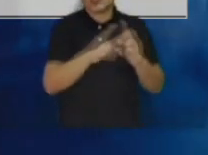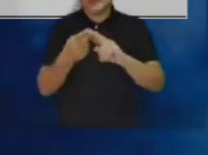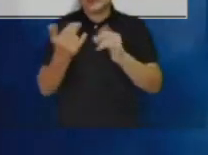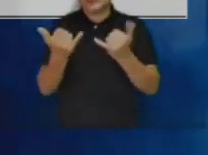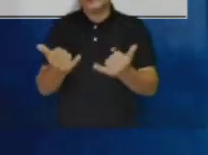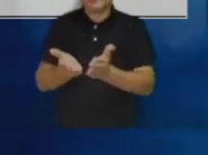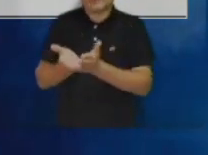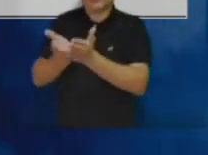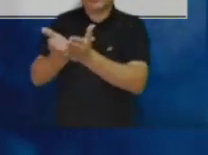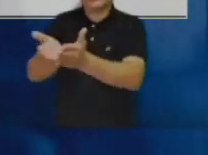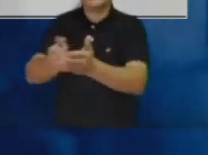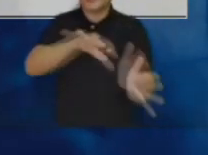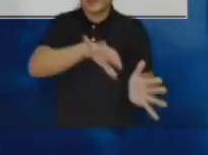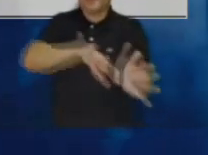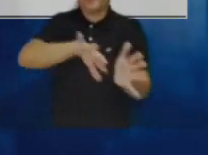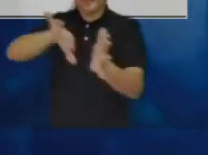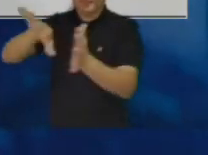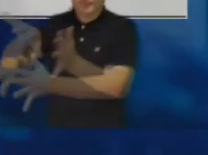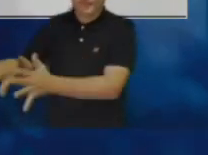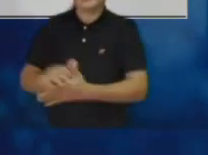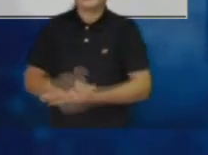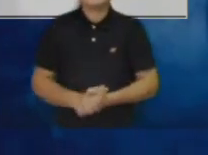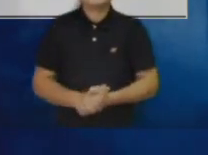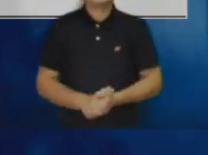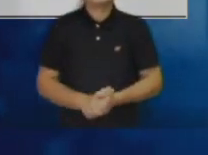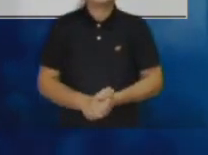Por otro lado,